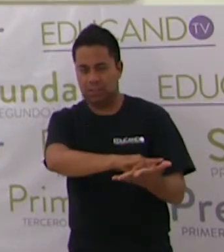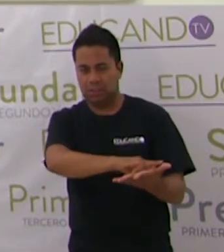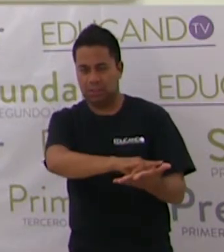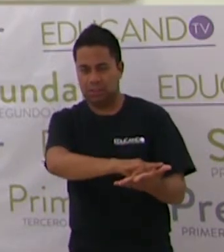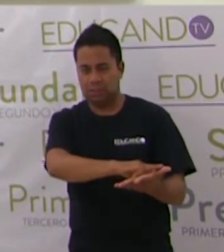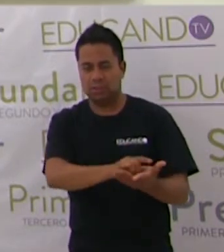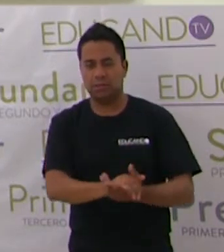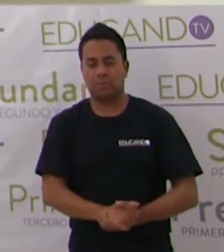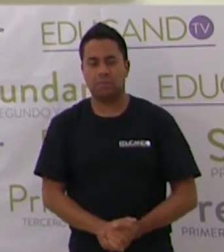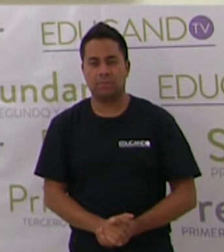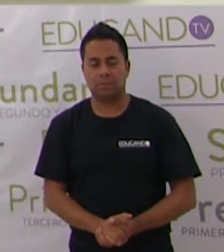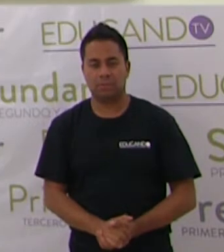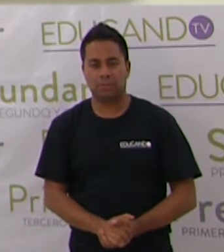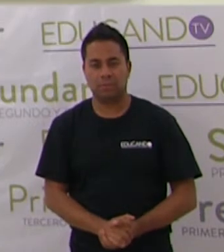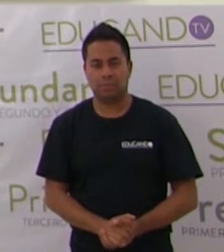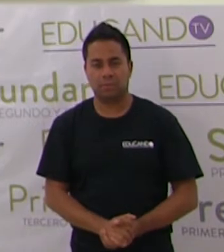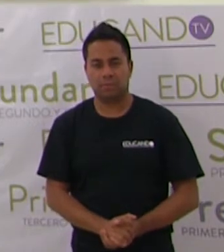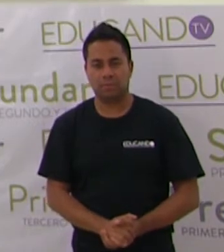Conforme